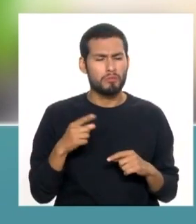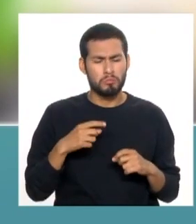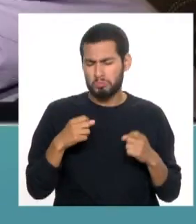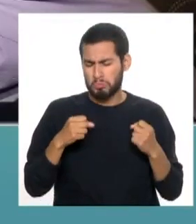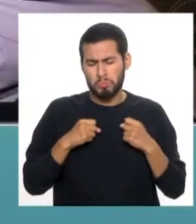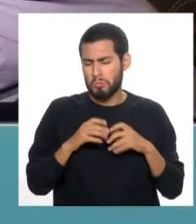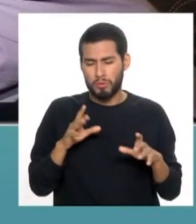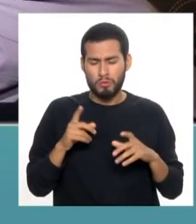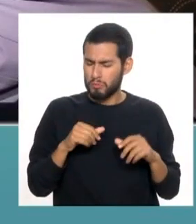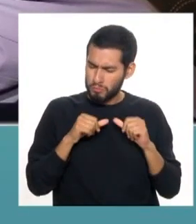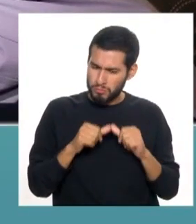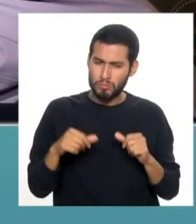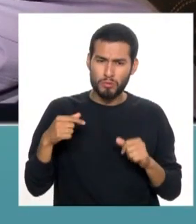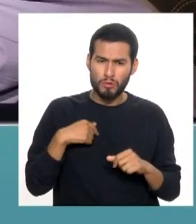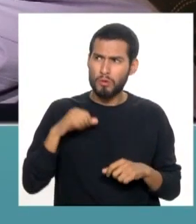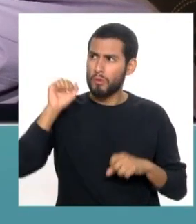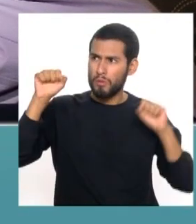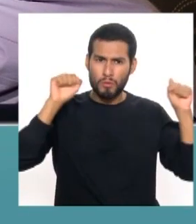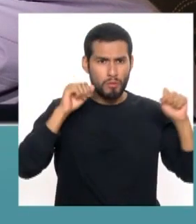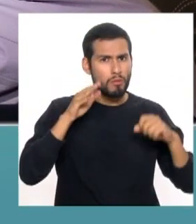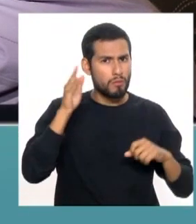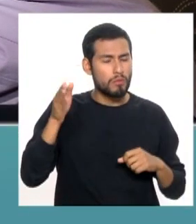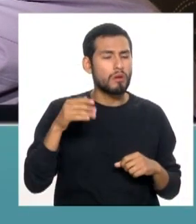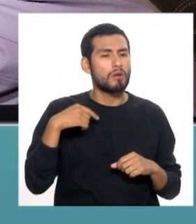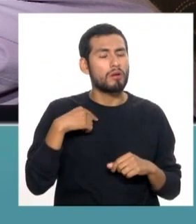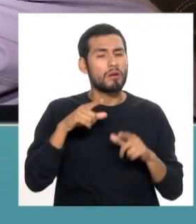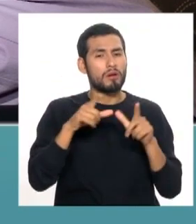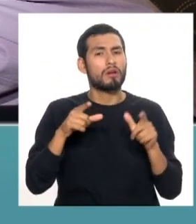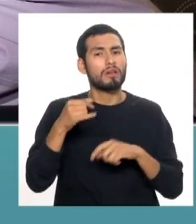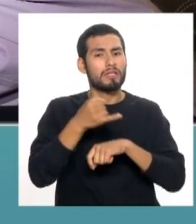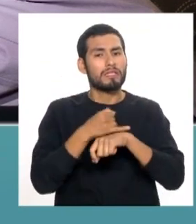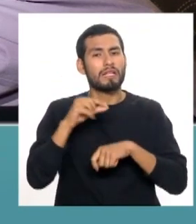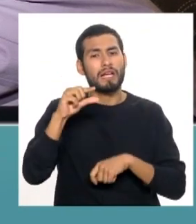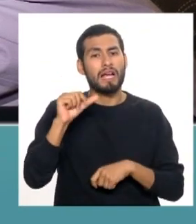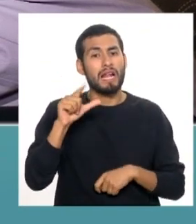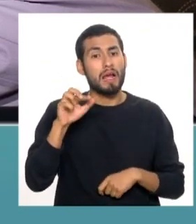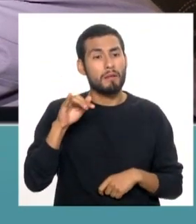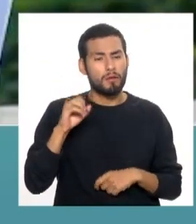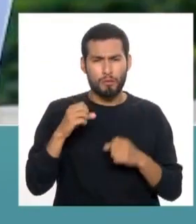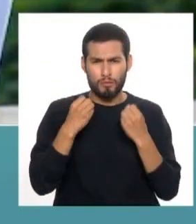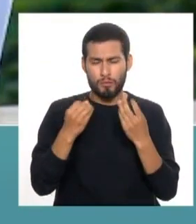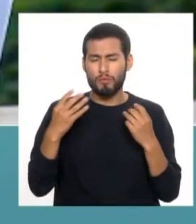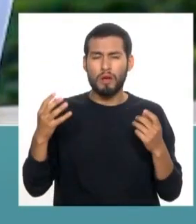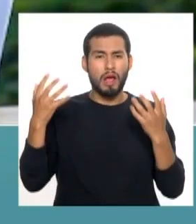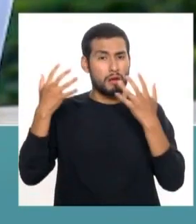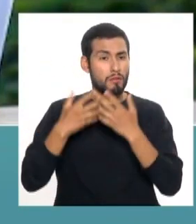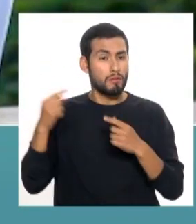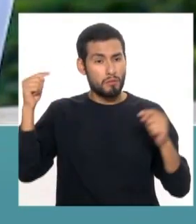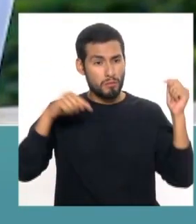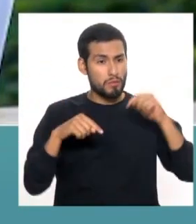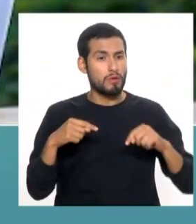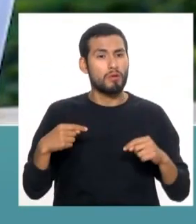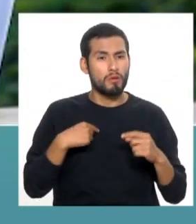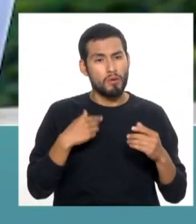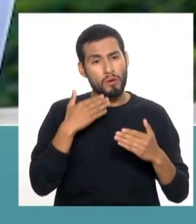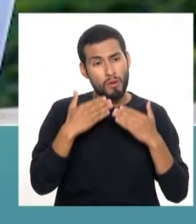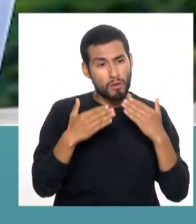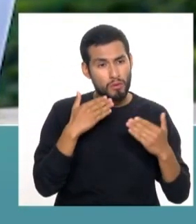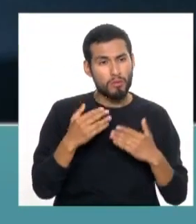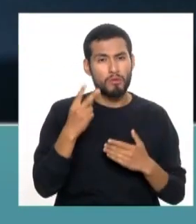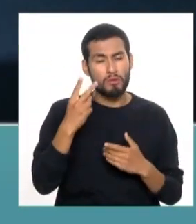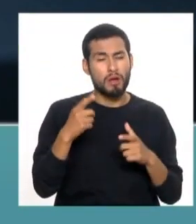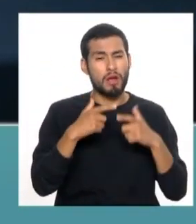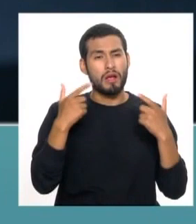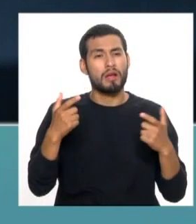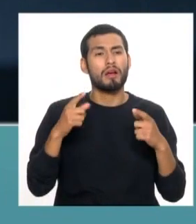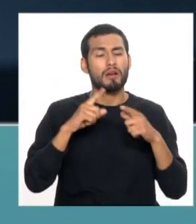O sea, sigo tocando las puertas. Ahora estuve en las Islas Galápagos. Hubieron muchos inversionistas. Estoy en conversaciones con 2